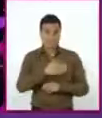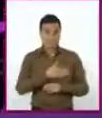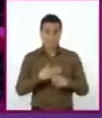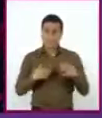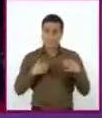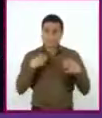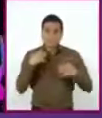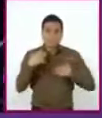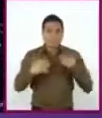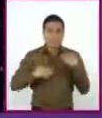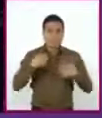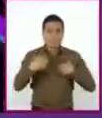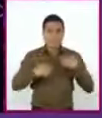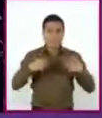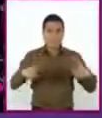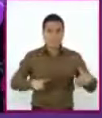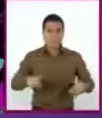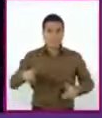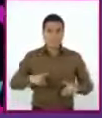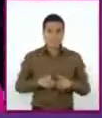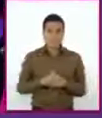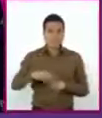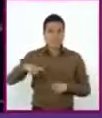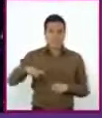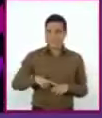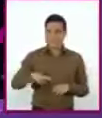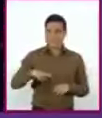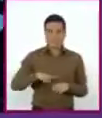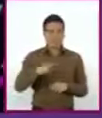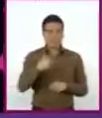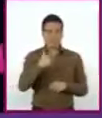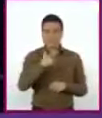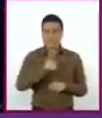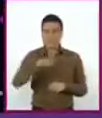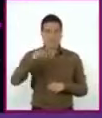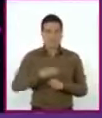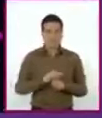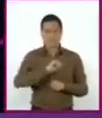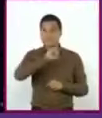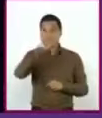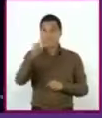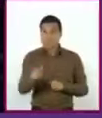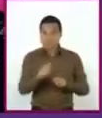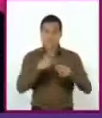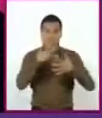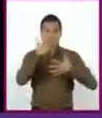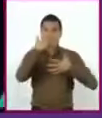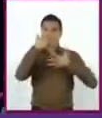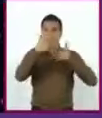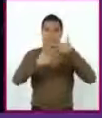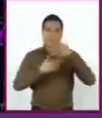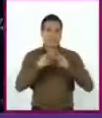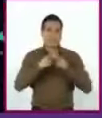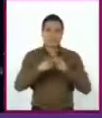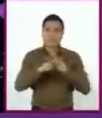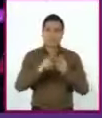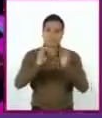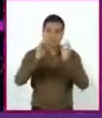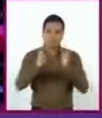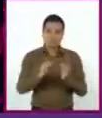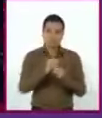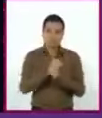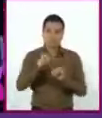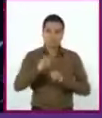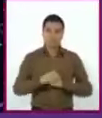inconformidades con la forma de gobierno que desencadenó en el movimiento de independencia de la corona española.